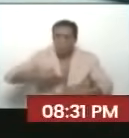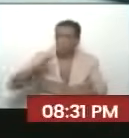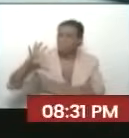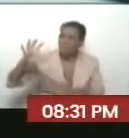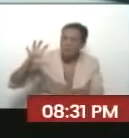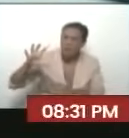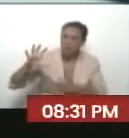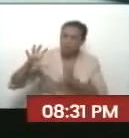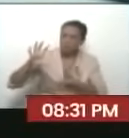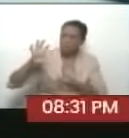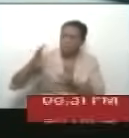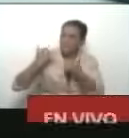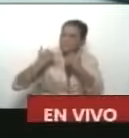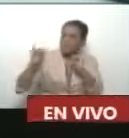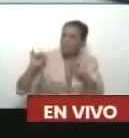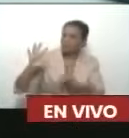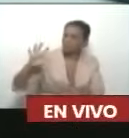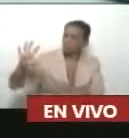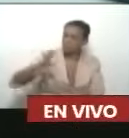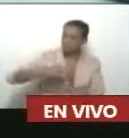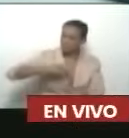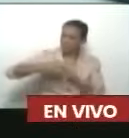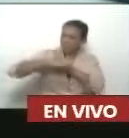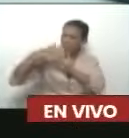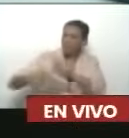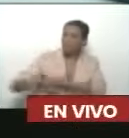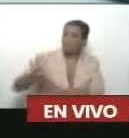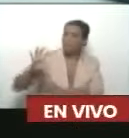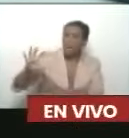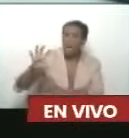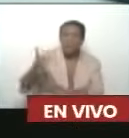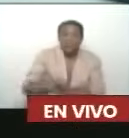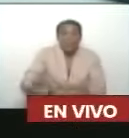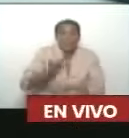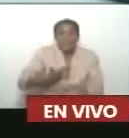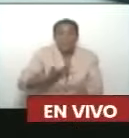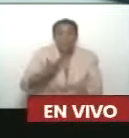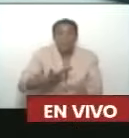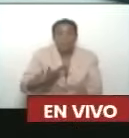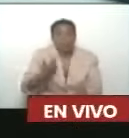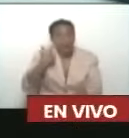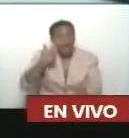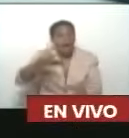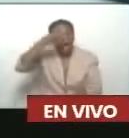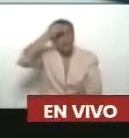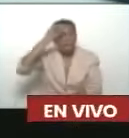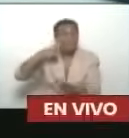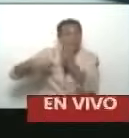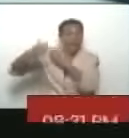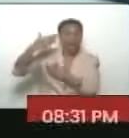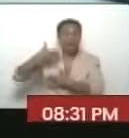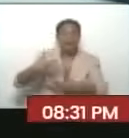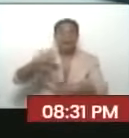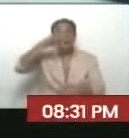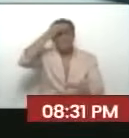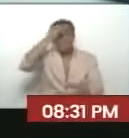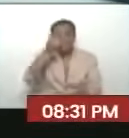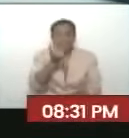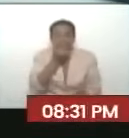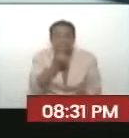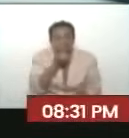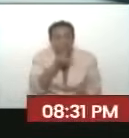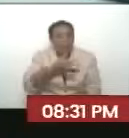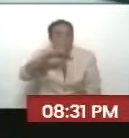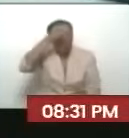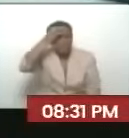de ser república, de ser patria. Eso es fundamental, y lo hemos aprendido en estos años de lucha. Y vaya que lo